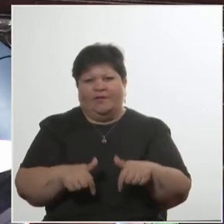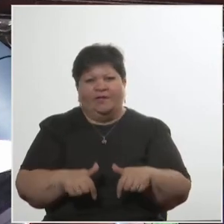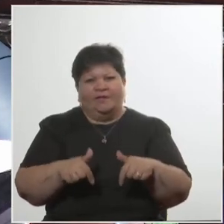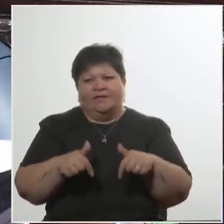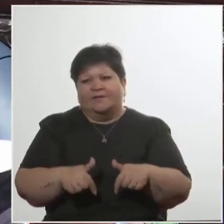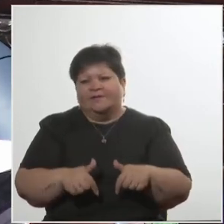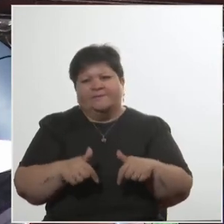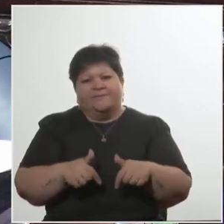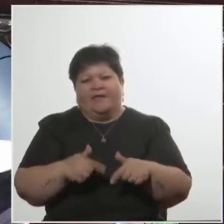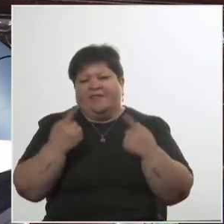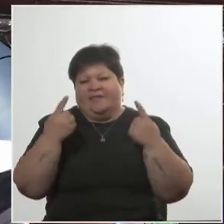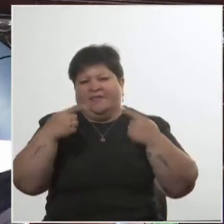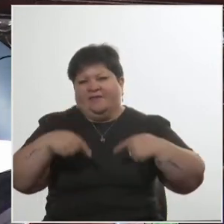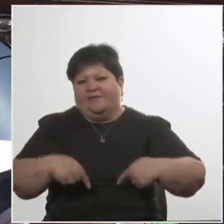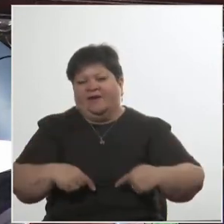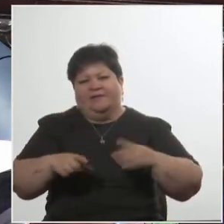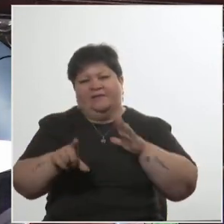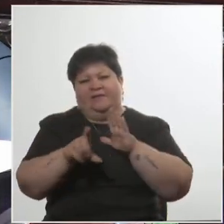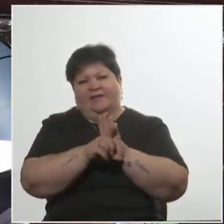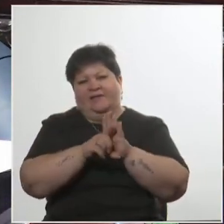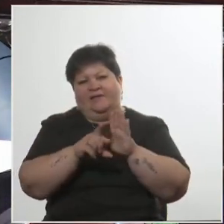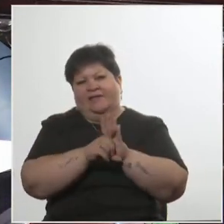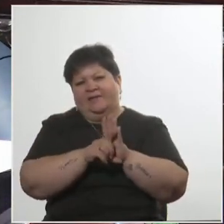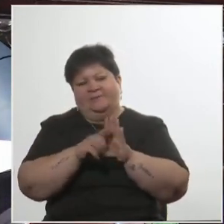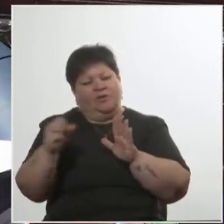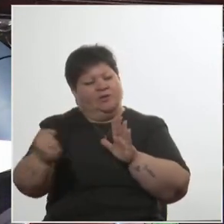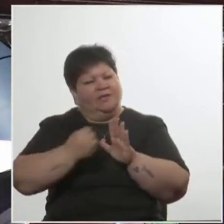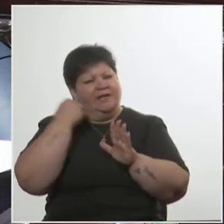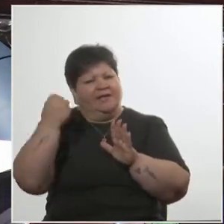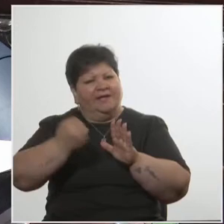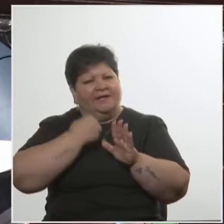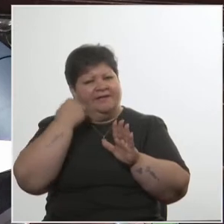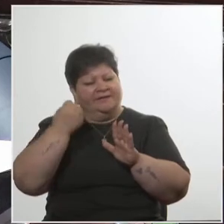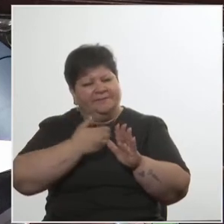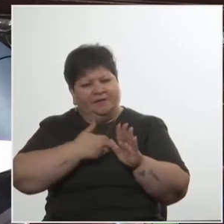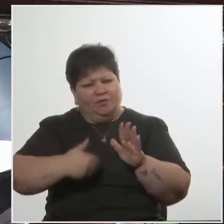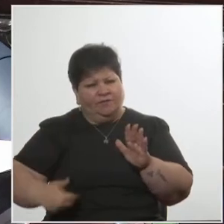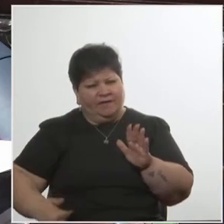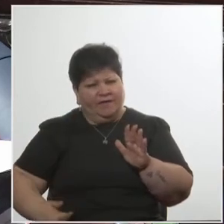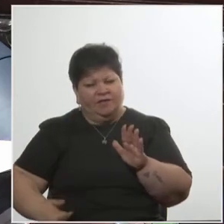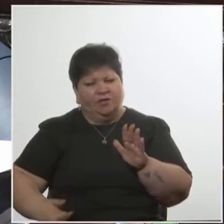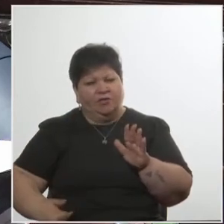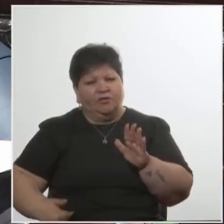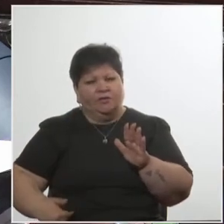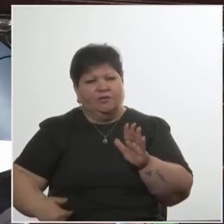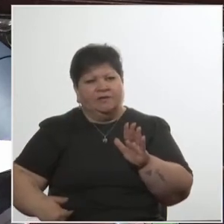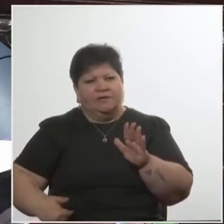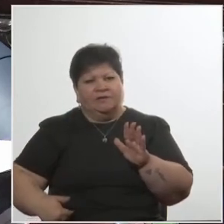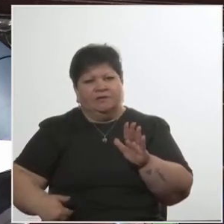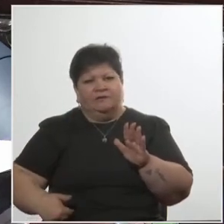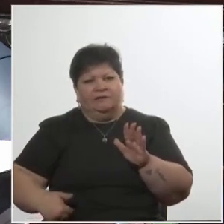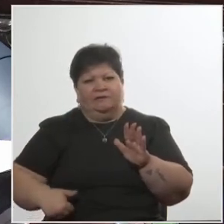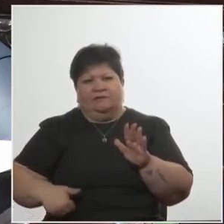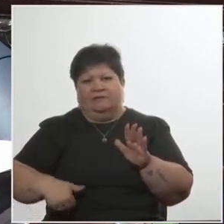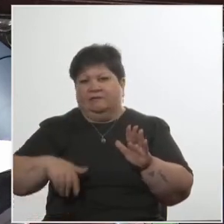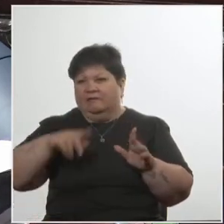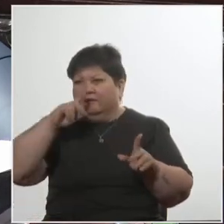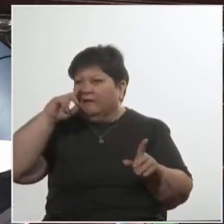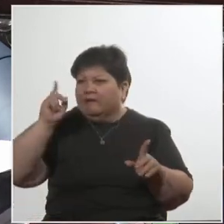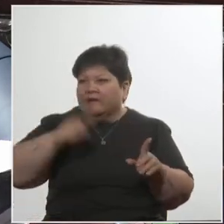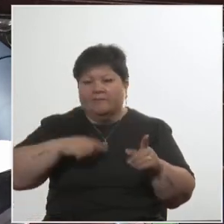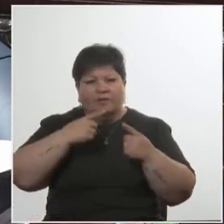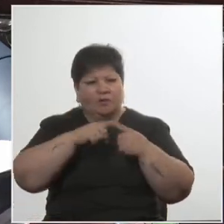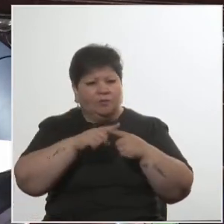del debate de la ley una de las leyes más importantes para el gobierno de manera Express discutiendo